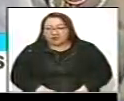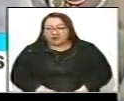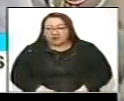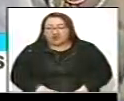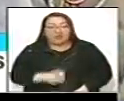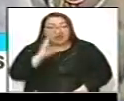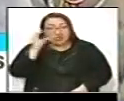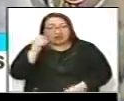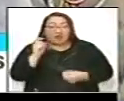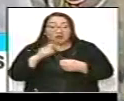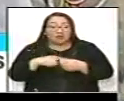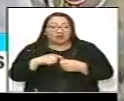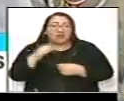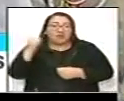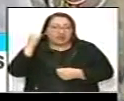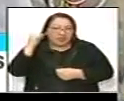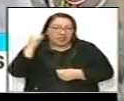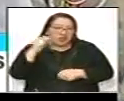participar es un derecho,